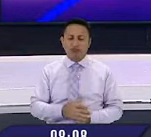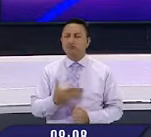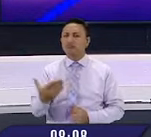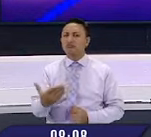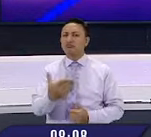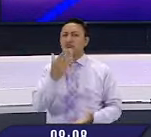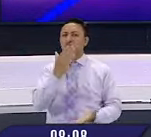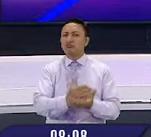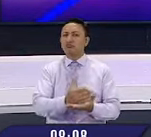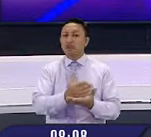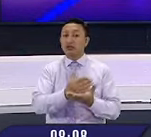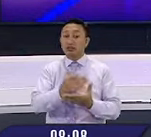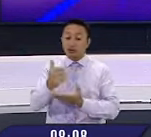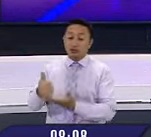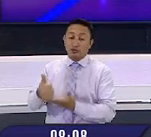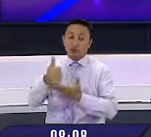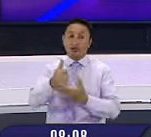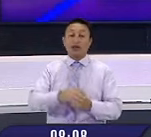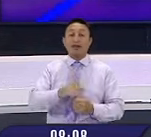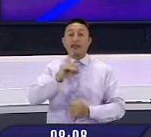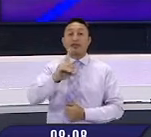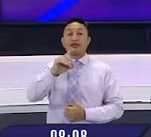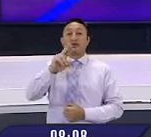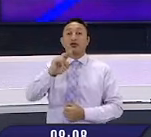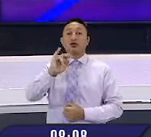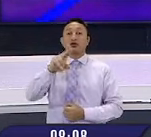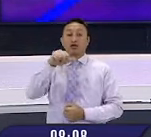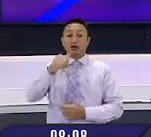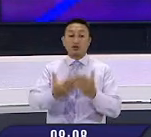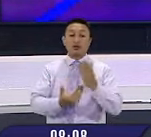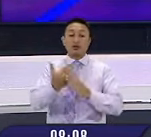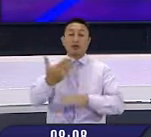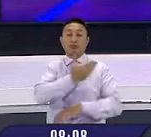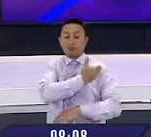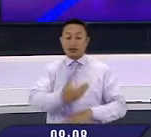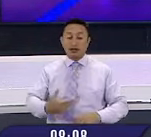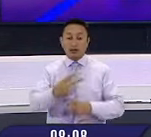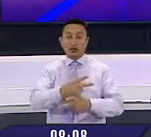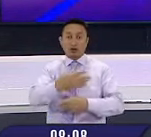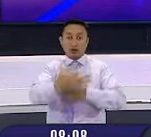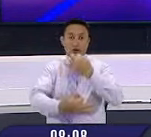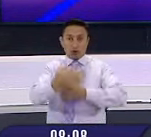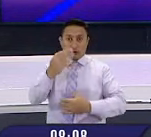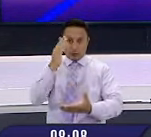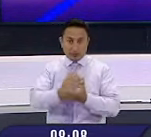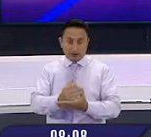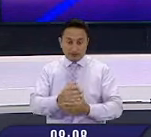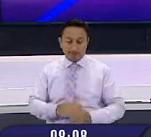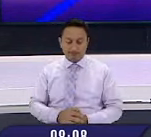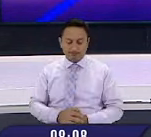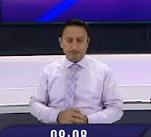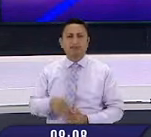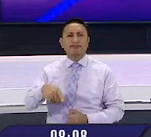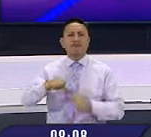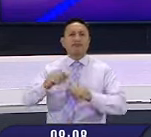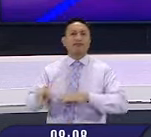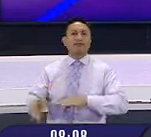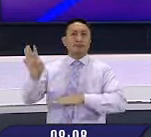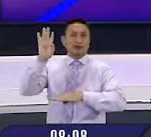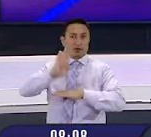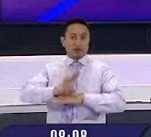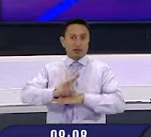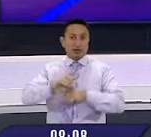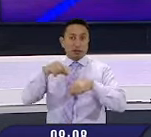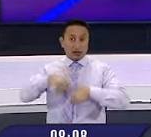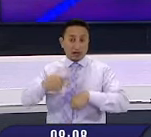pretendería suspender la designación de Dunia Martínez como nueva presidenta del Consejo de la Judicatura. Esto mientras la Asamblea Nacional ya